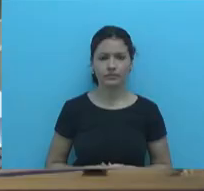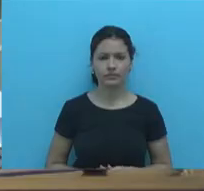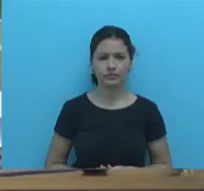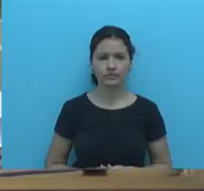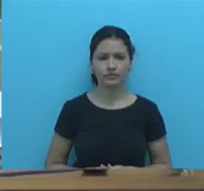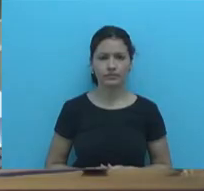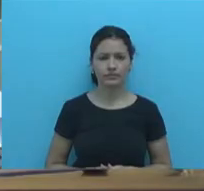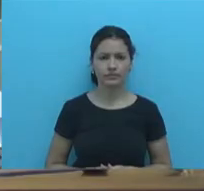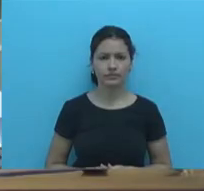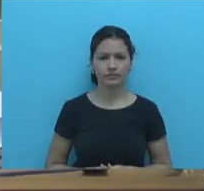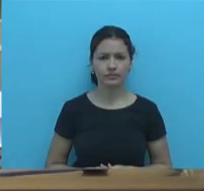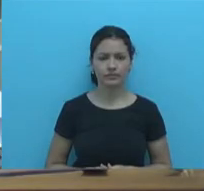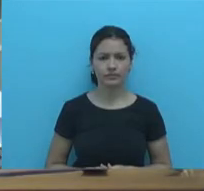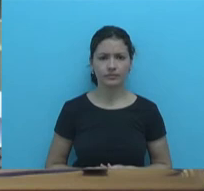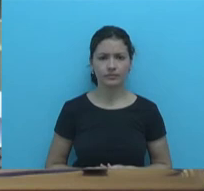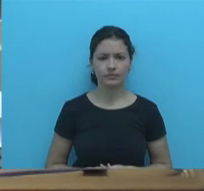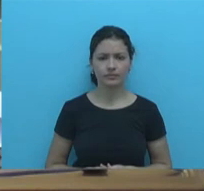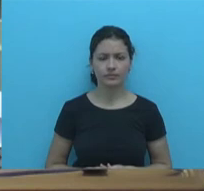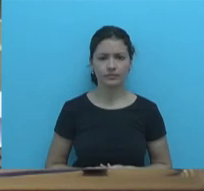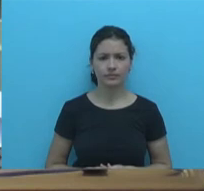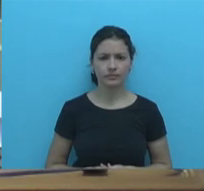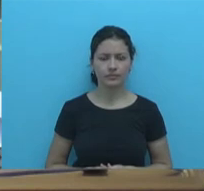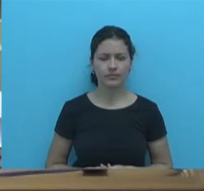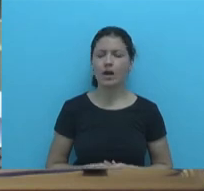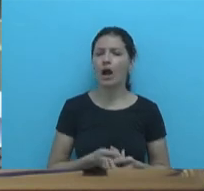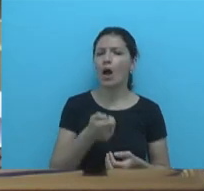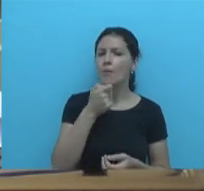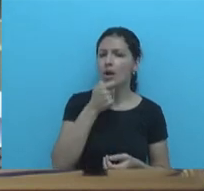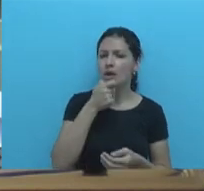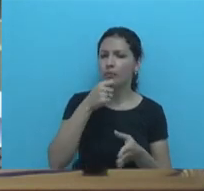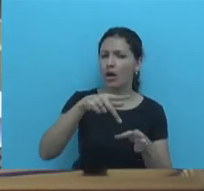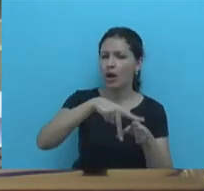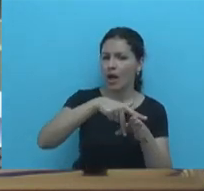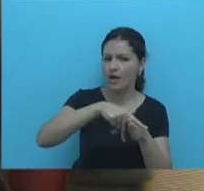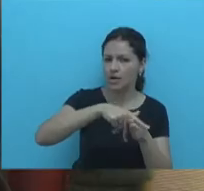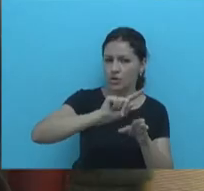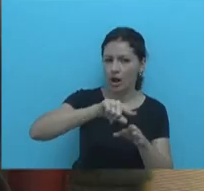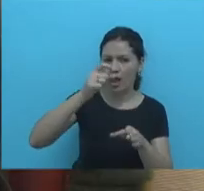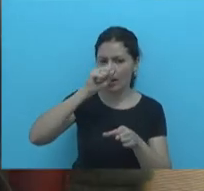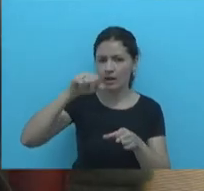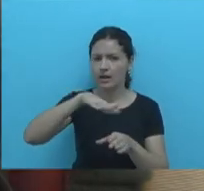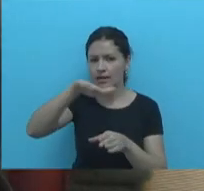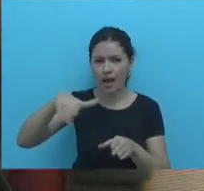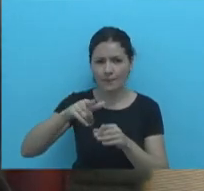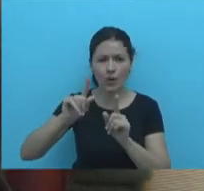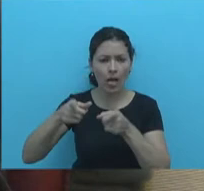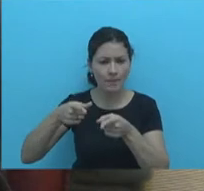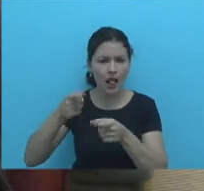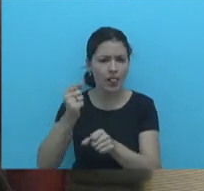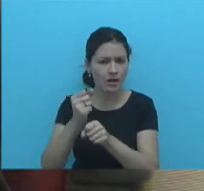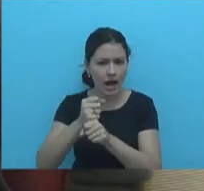En el caso de que el caballo lo lleven a un campo, ¿también se lo usaría para trabajar y sería tracción a